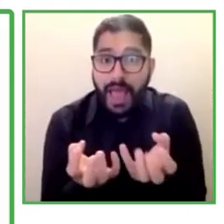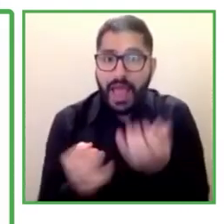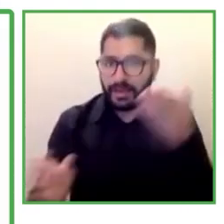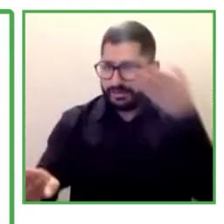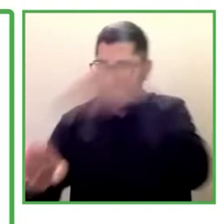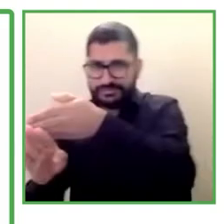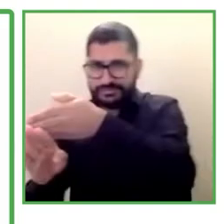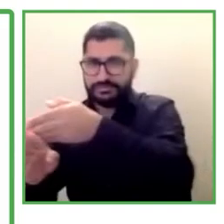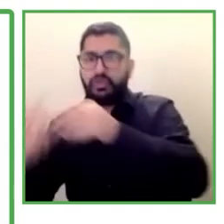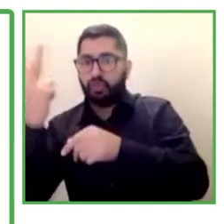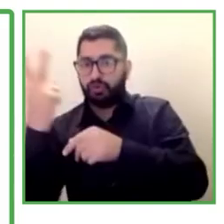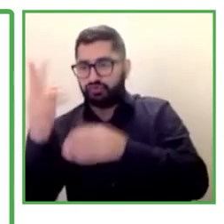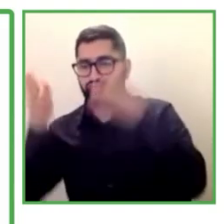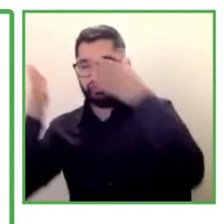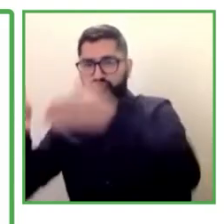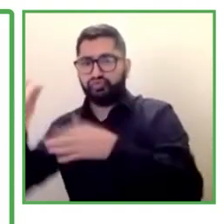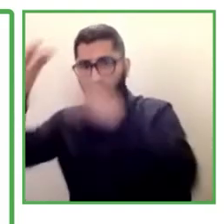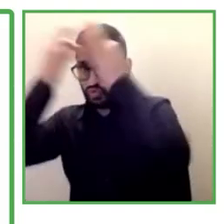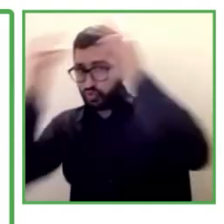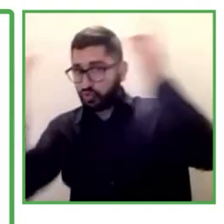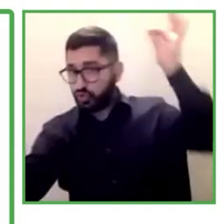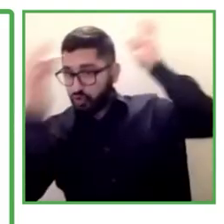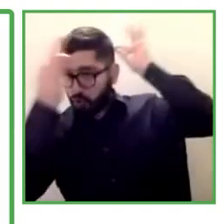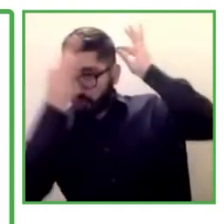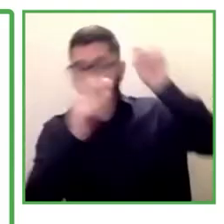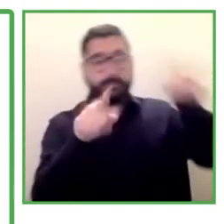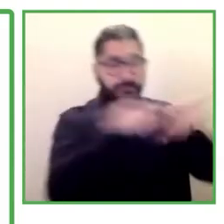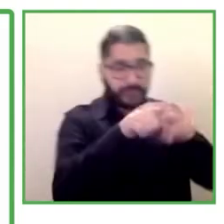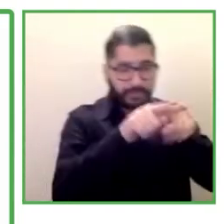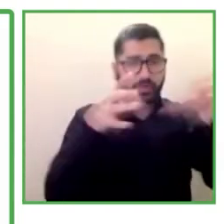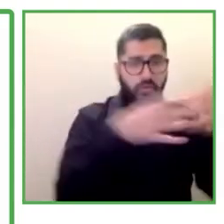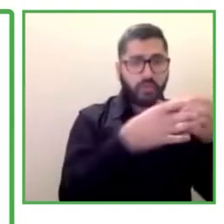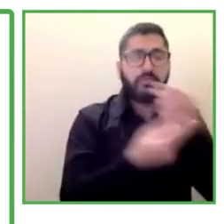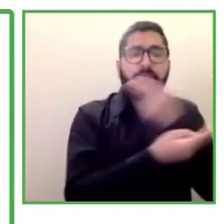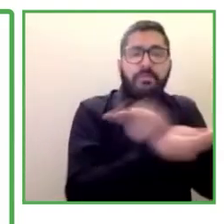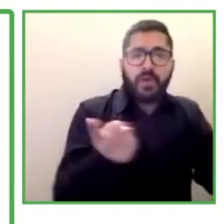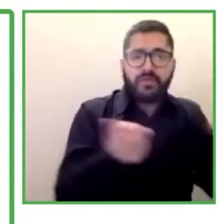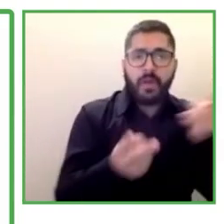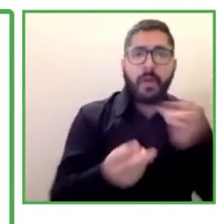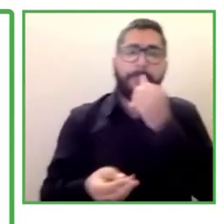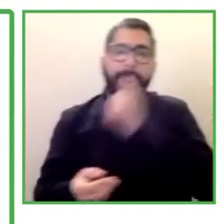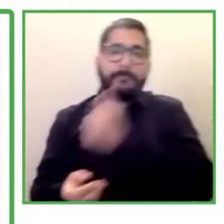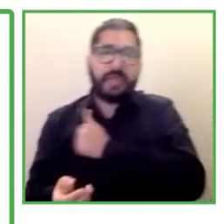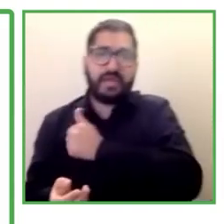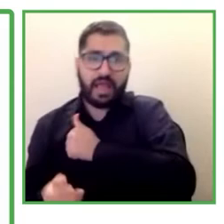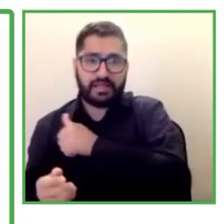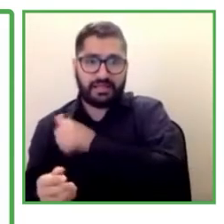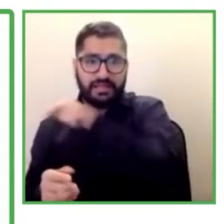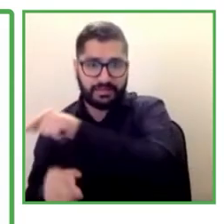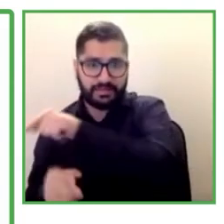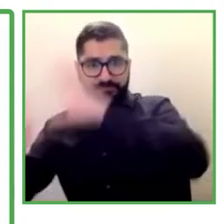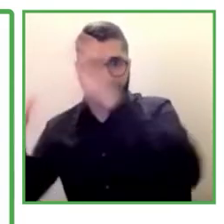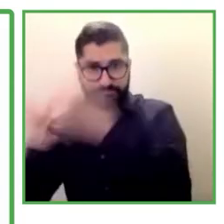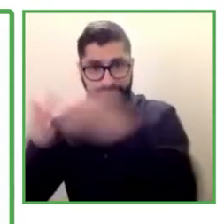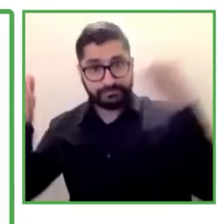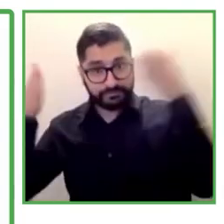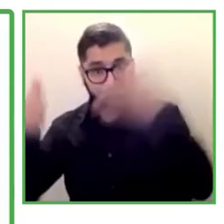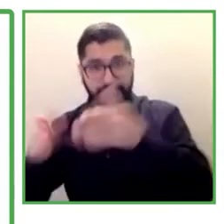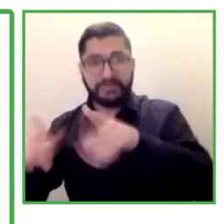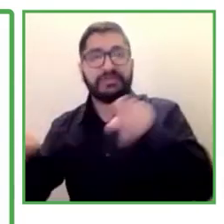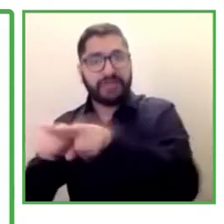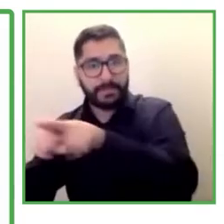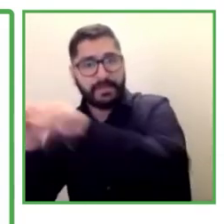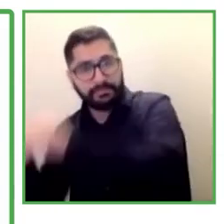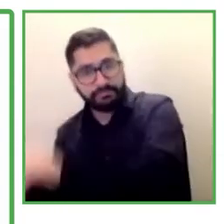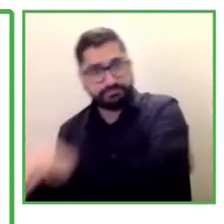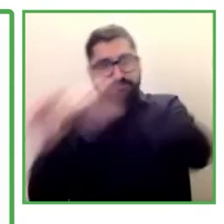la sociedad civil, de manera que se facilite la escala y la réplica de estas soluciones innovadoras que